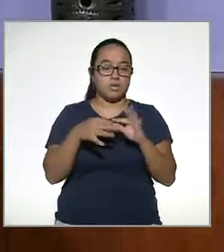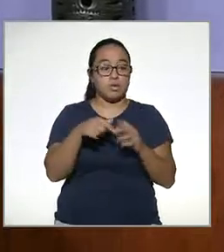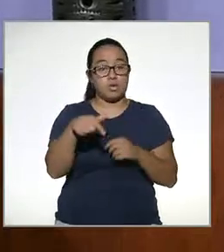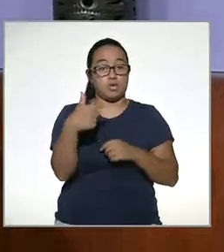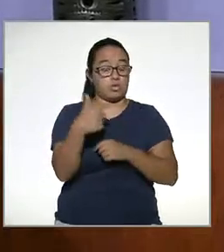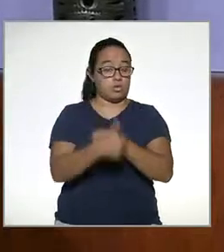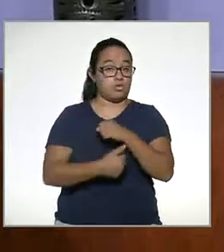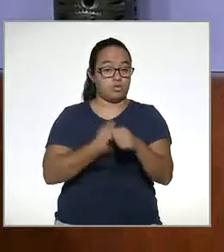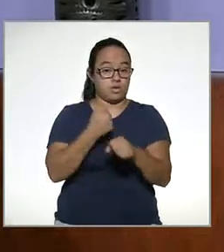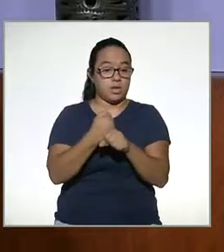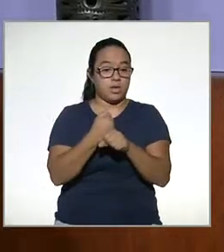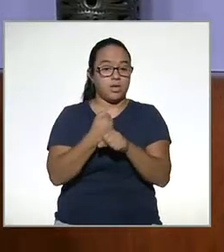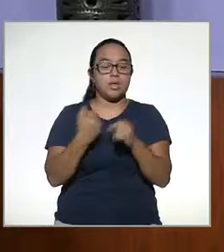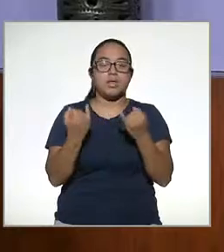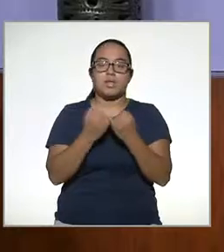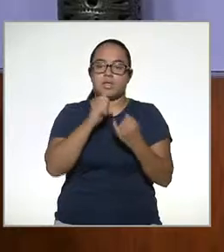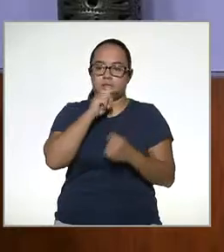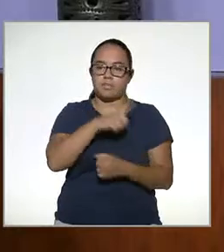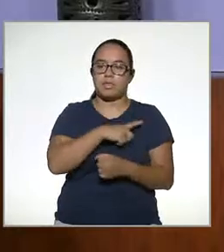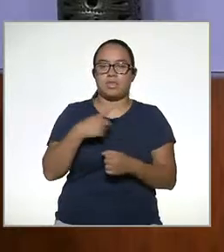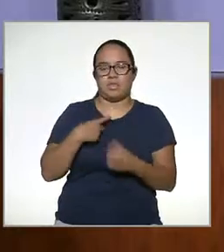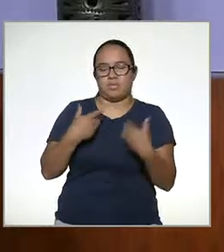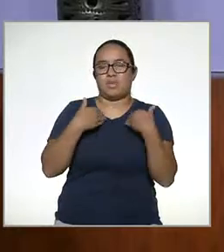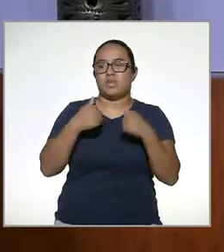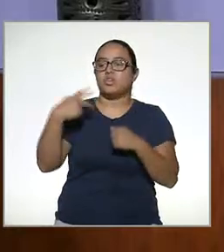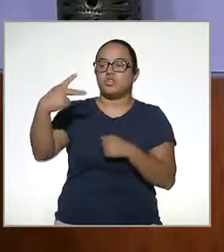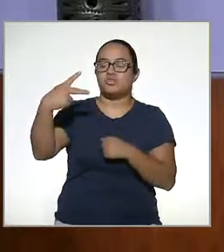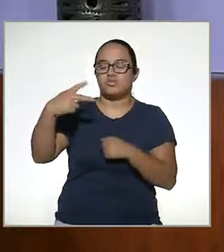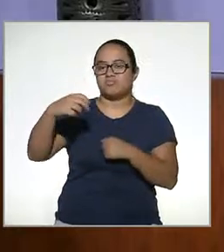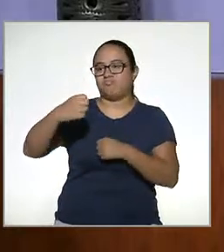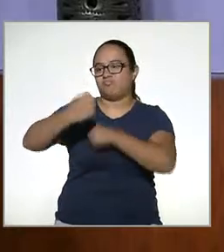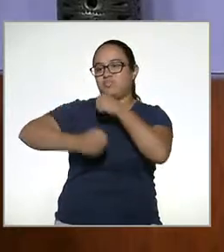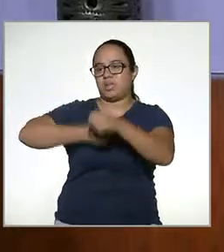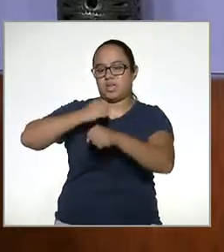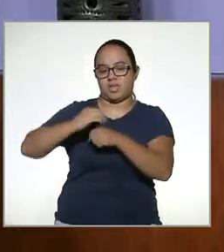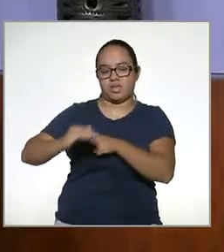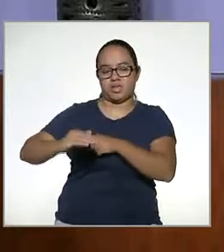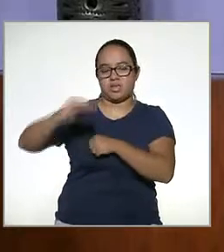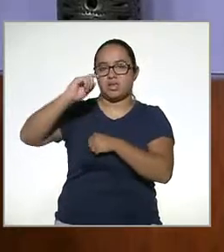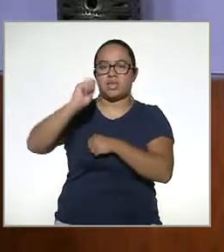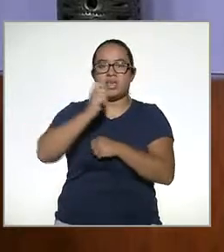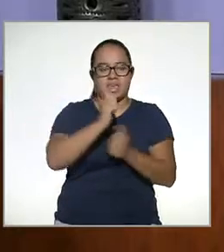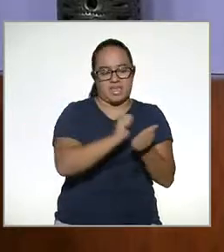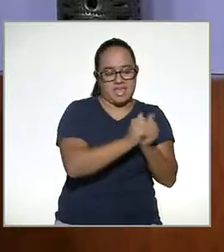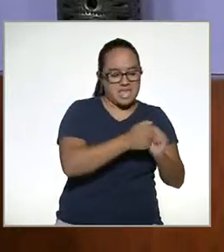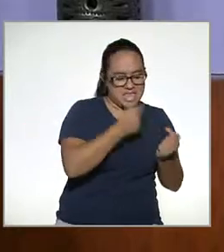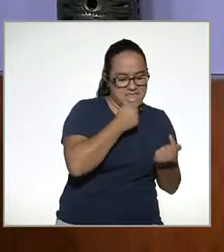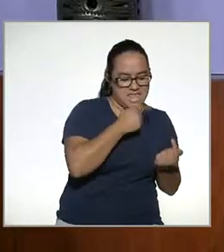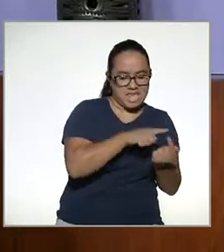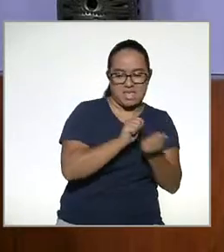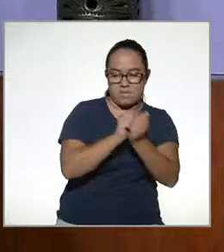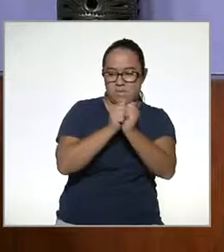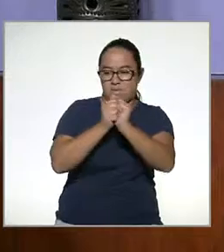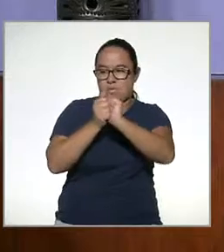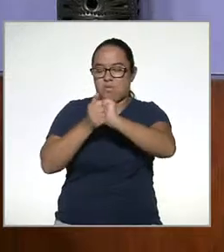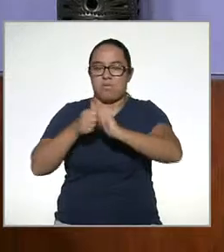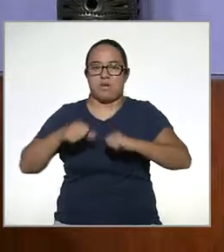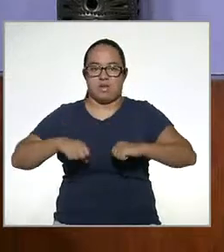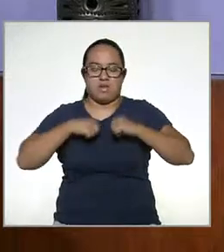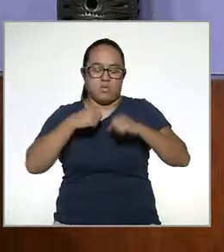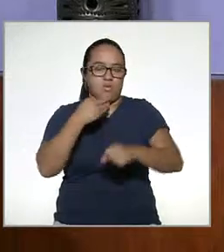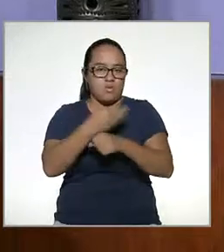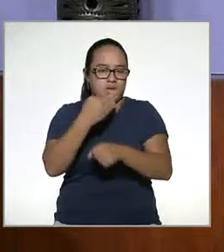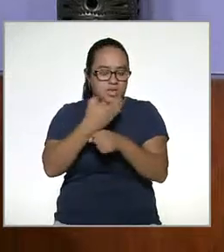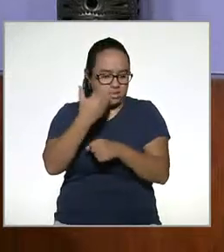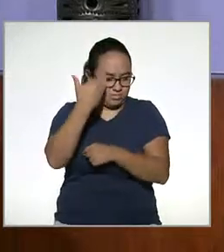12 años, que hay que también entender el tiempo en el que está, ¿no? O el tiempo constitutivo es el tiempo puberal, ¿no? O sea, está iniciando un tiempo de pubertad,